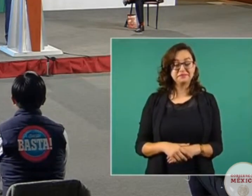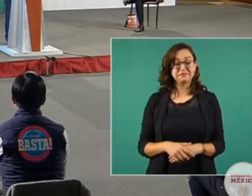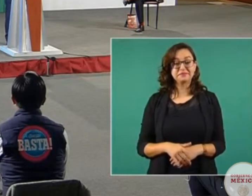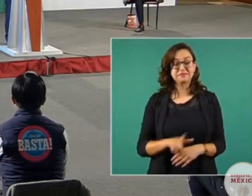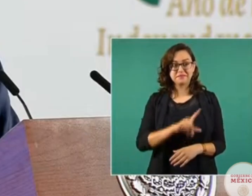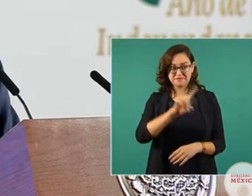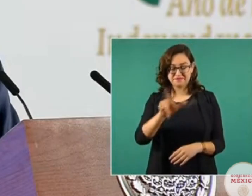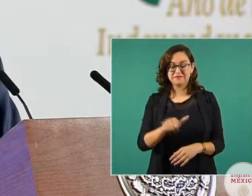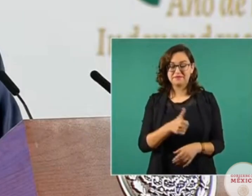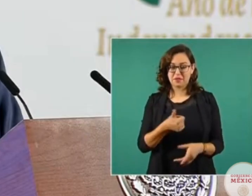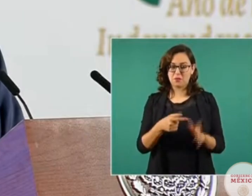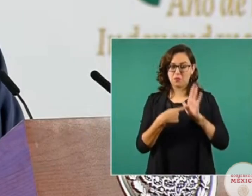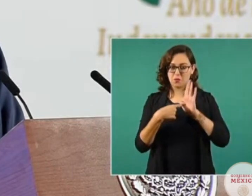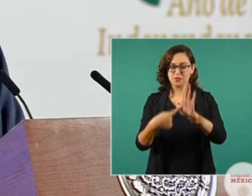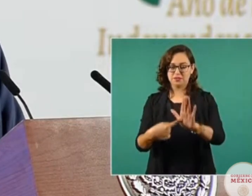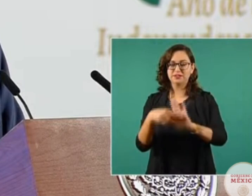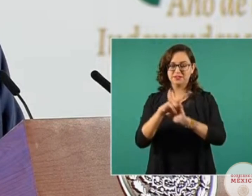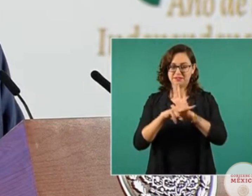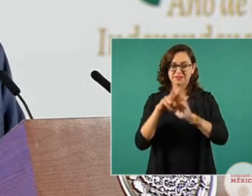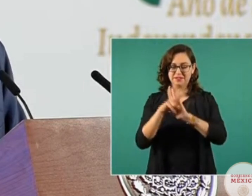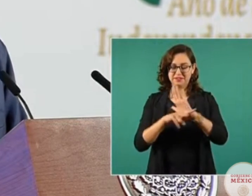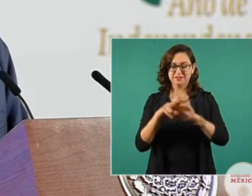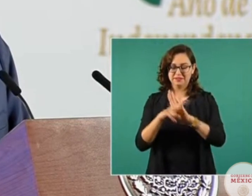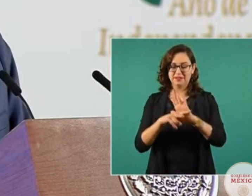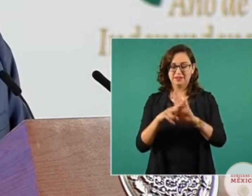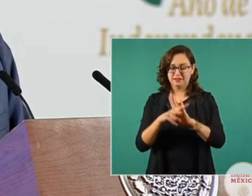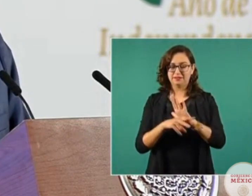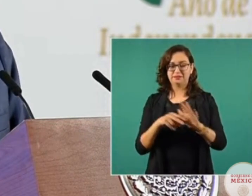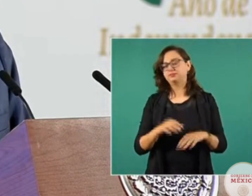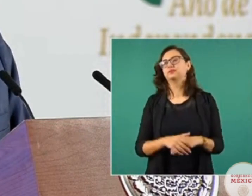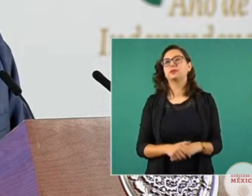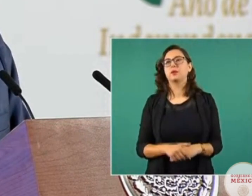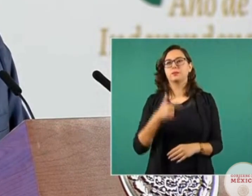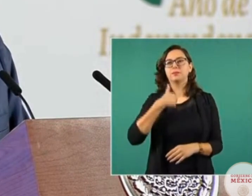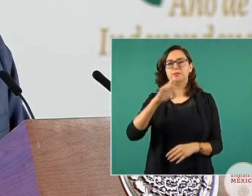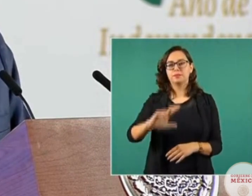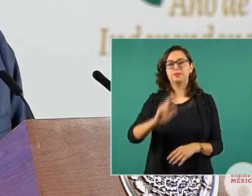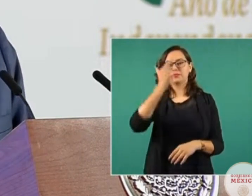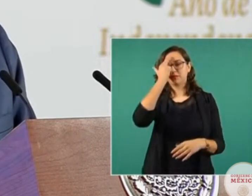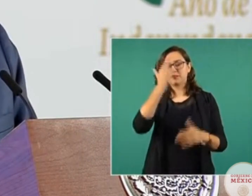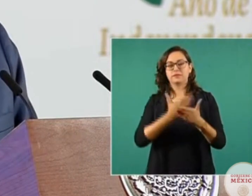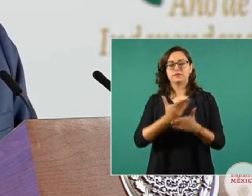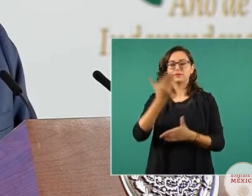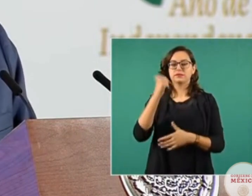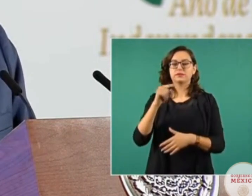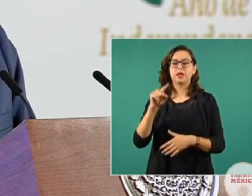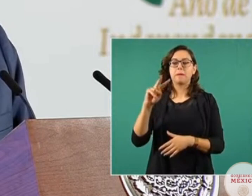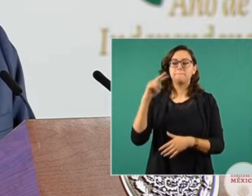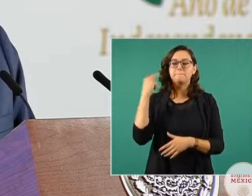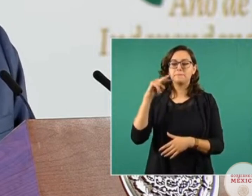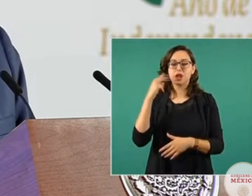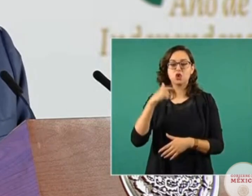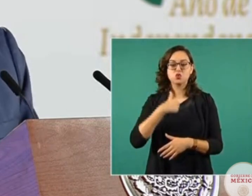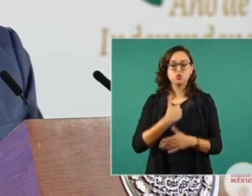un video, porque estaba yo en Veracruz desayunando